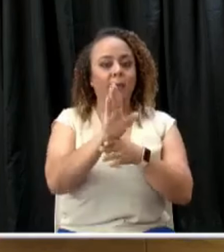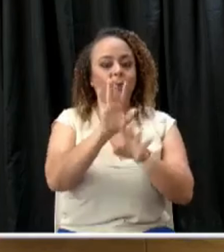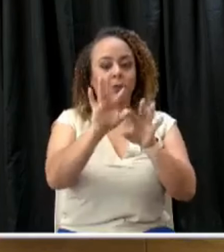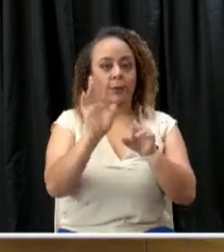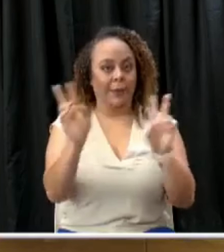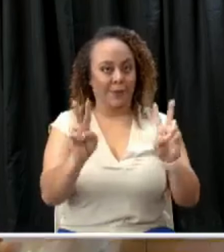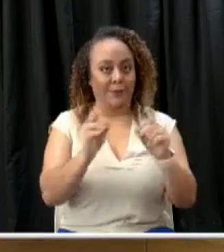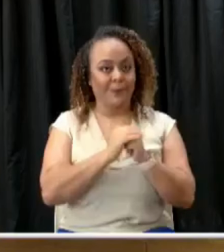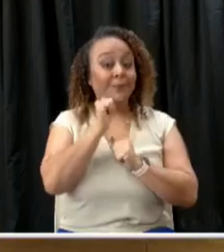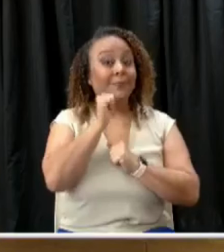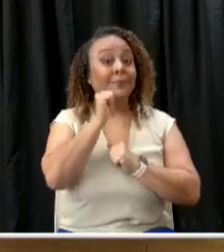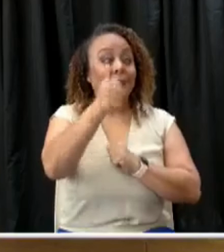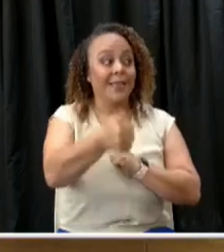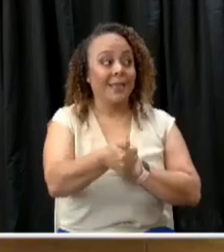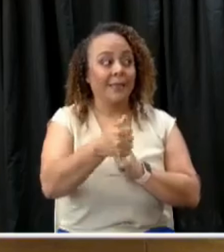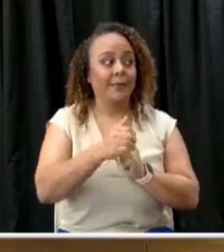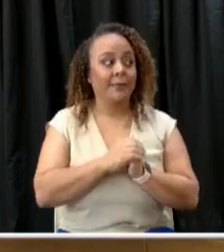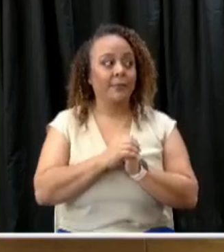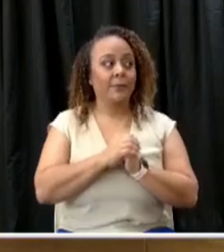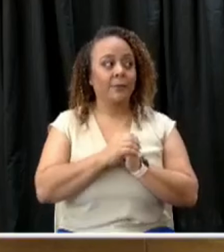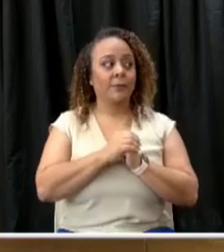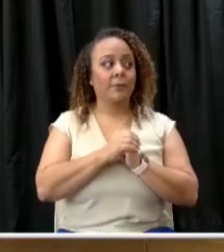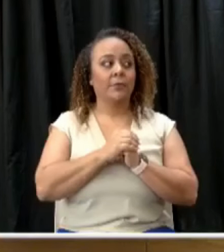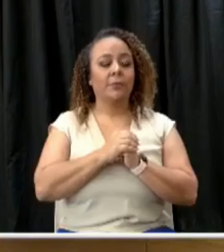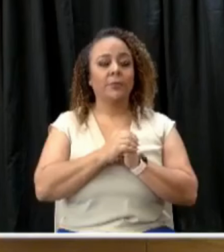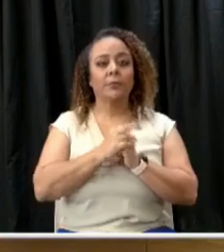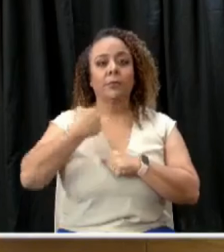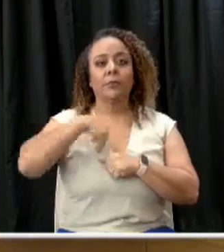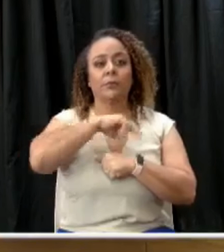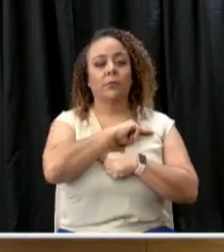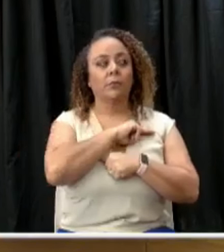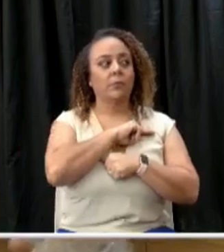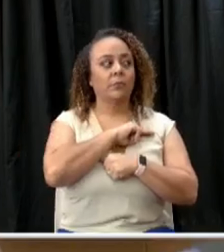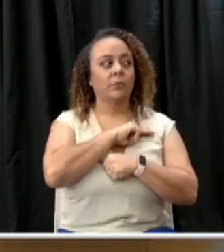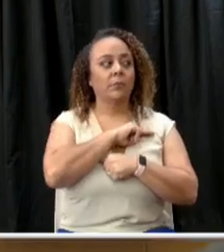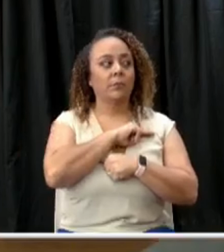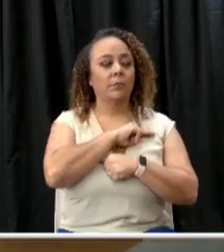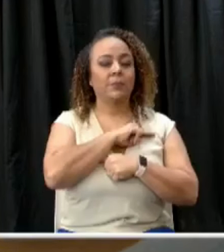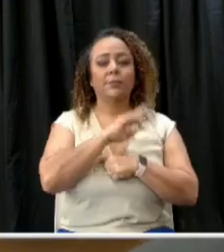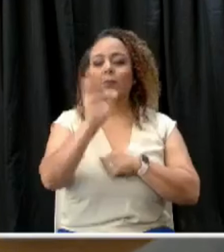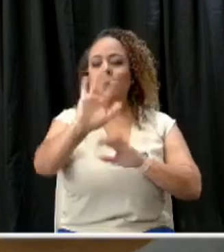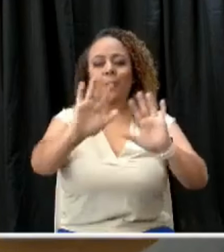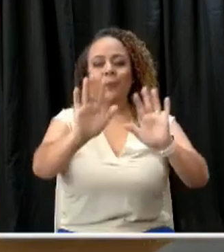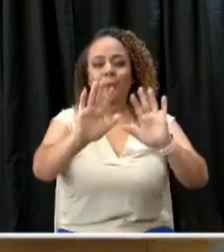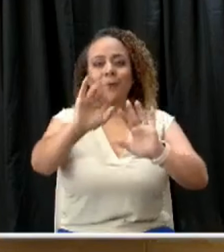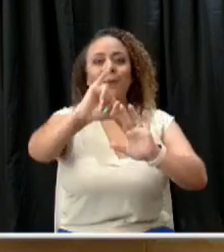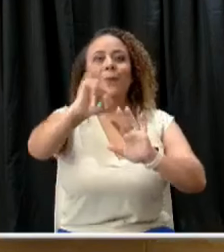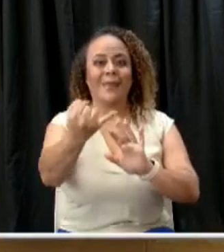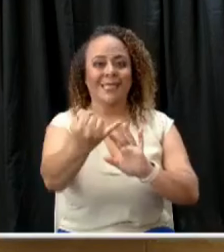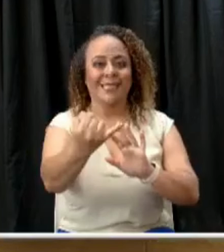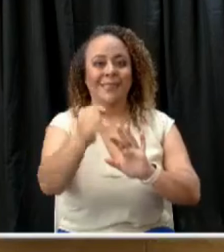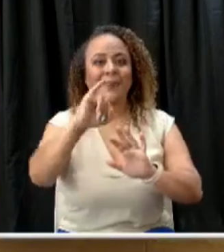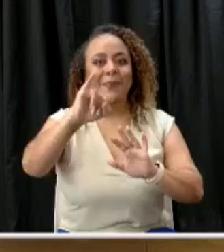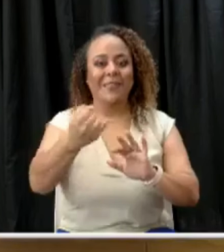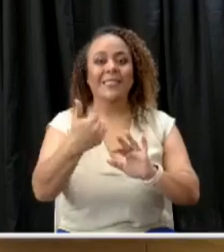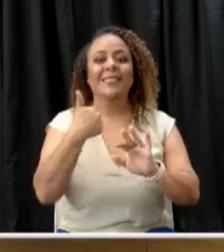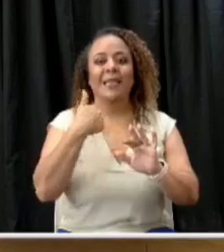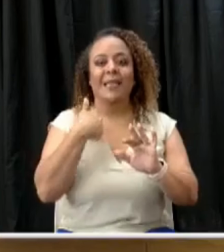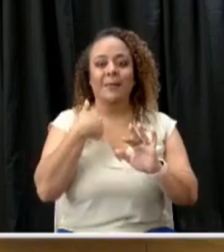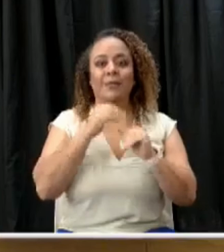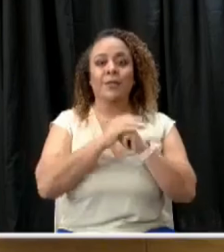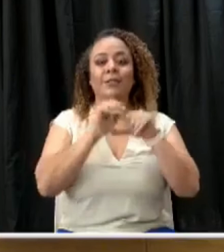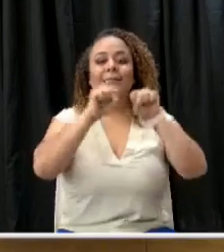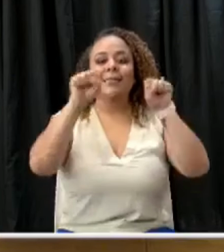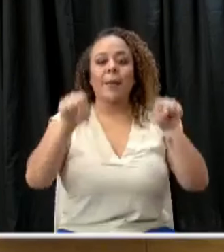que el día de mañana vamos a tener, el día jueves vamos a tener un